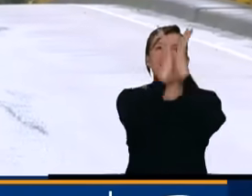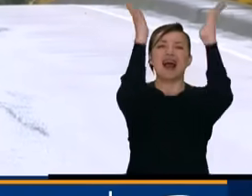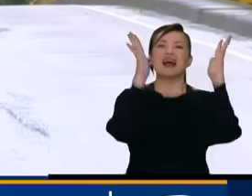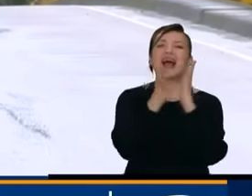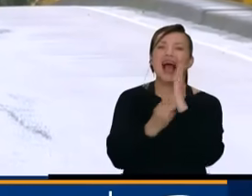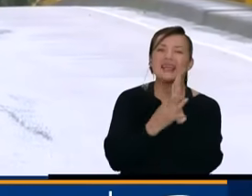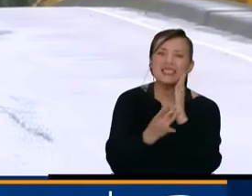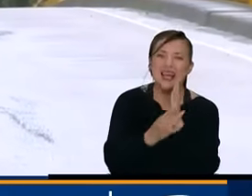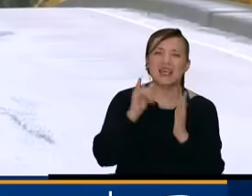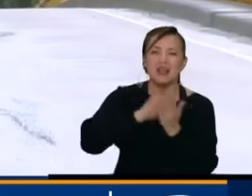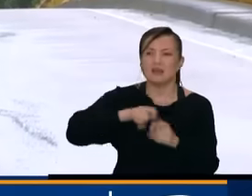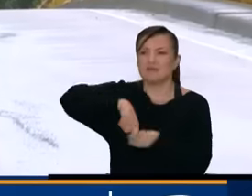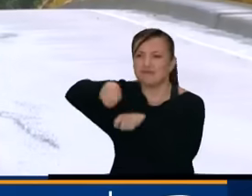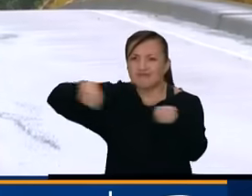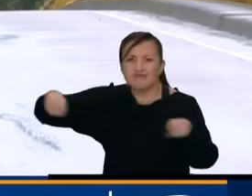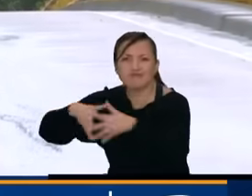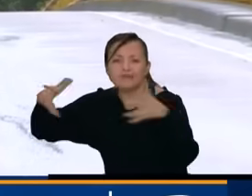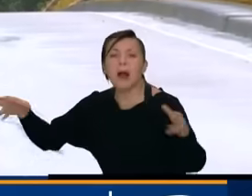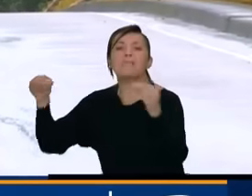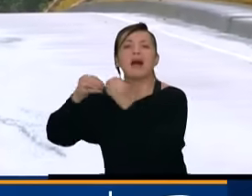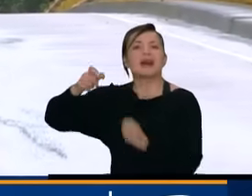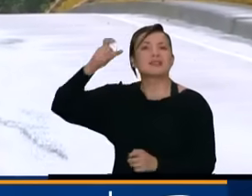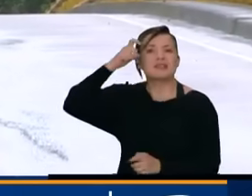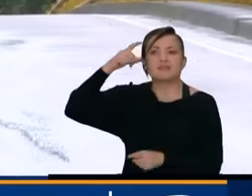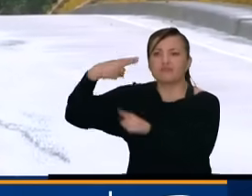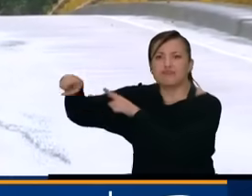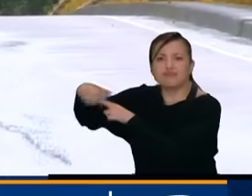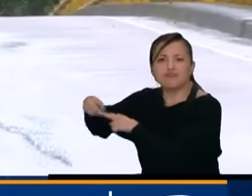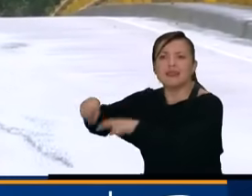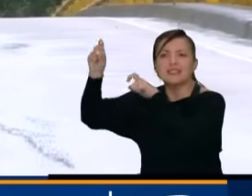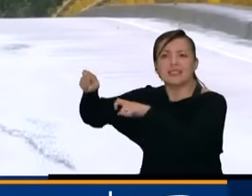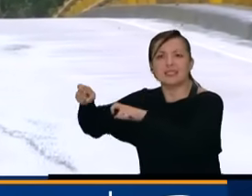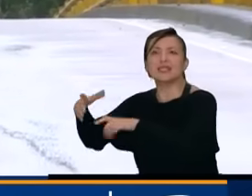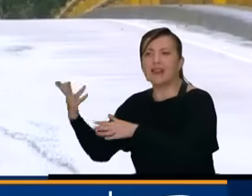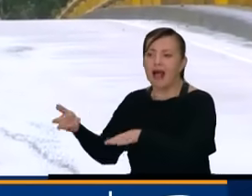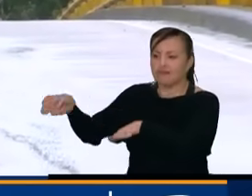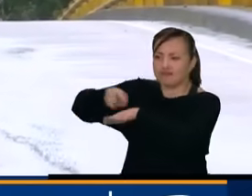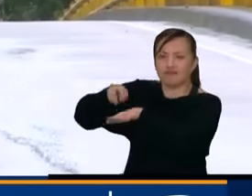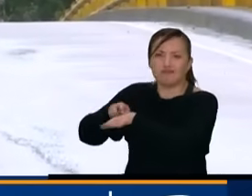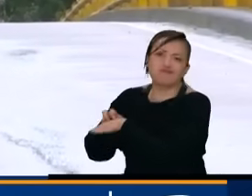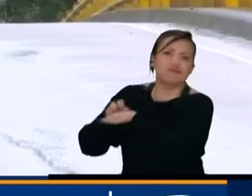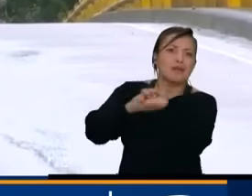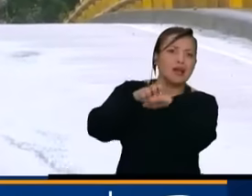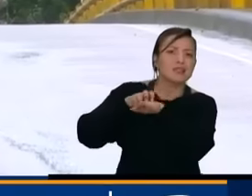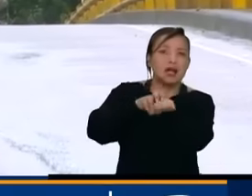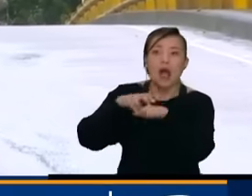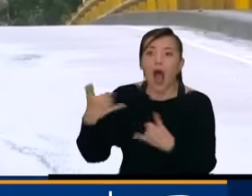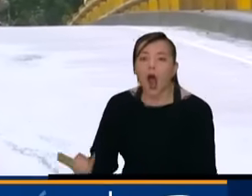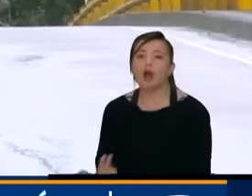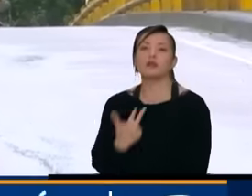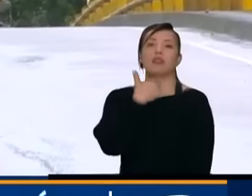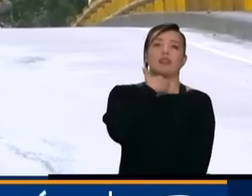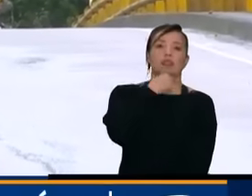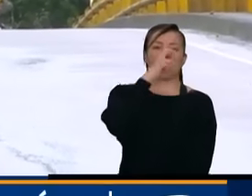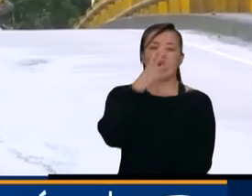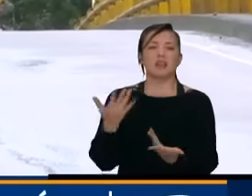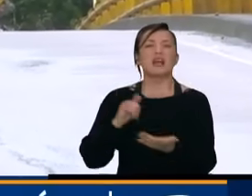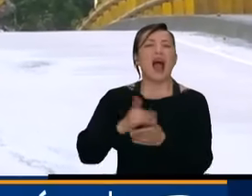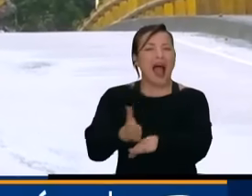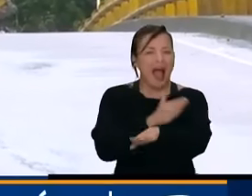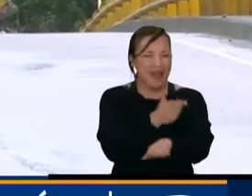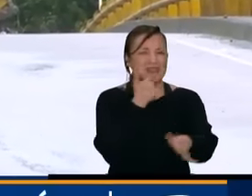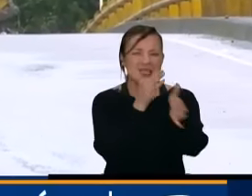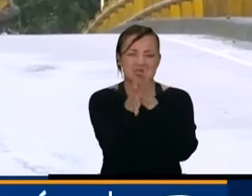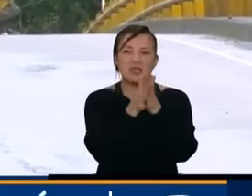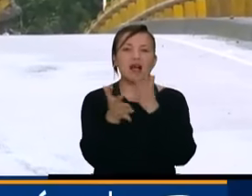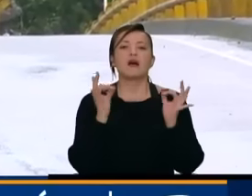en el departamento de Casanare que necesitan movilizarse. Hoy tenemos una restricción que la única vía que tenemos, como lo mencionaban ustedes anteriormente,